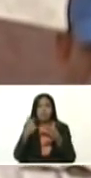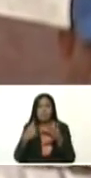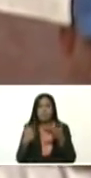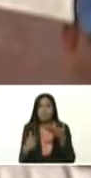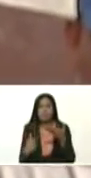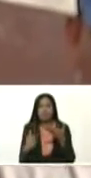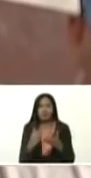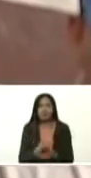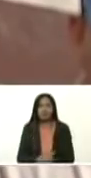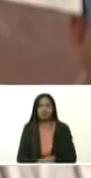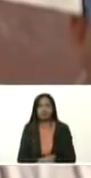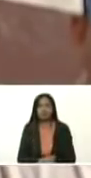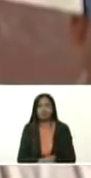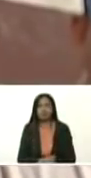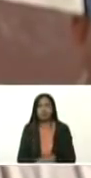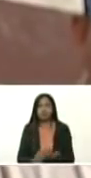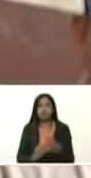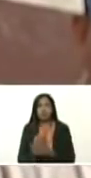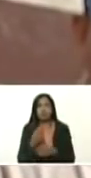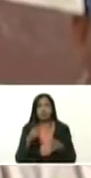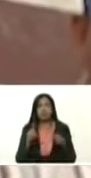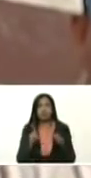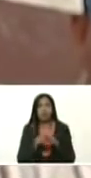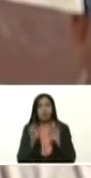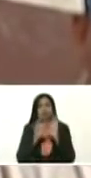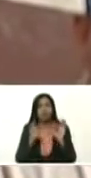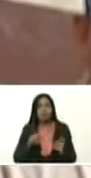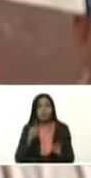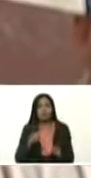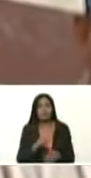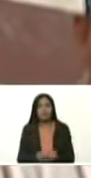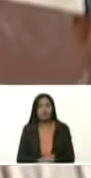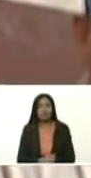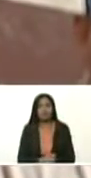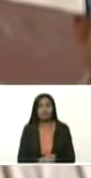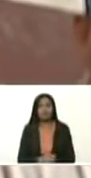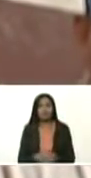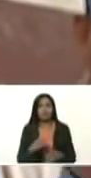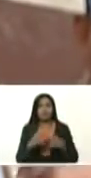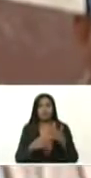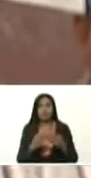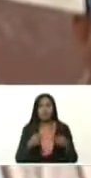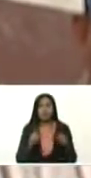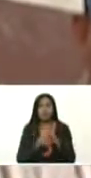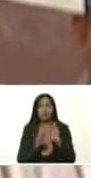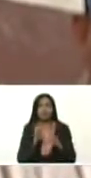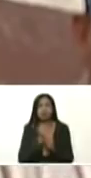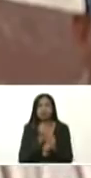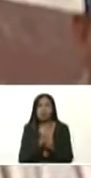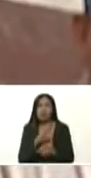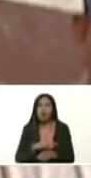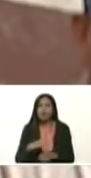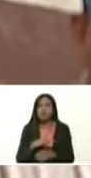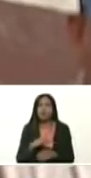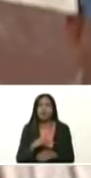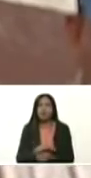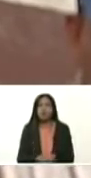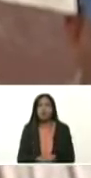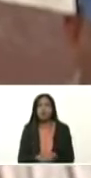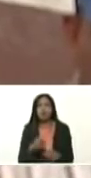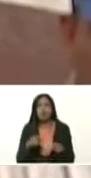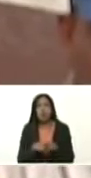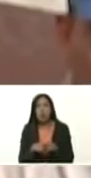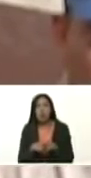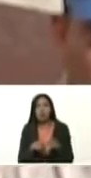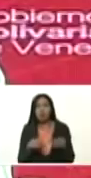son hechas de fundición. Uh-huh. Y nosotros tenemos acería. ¿Tú trabajas dónde? Yo trabajo en Briquetera del Orinoco.